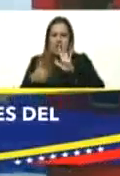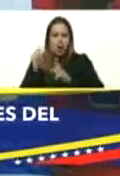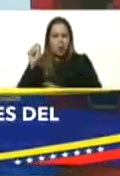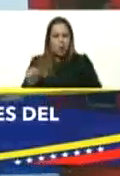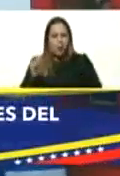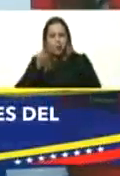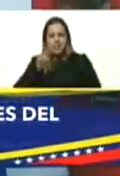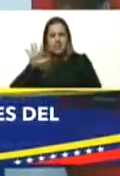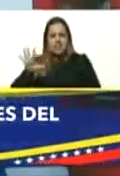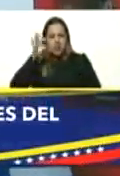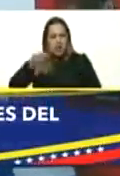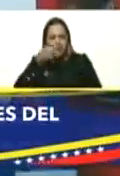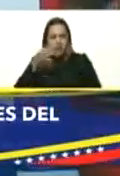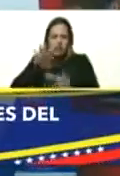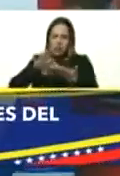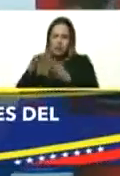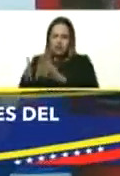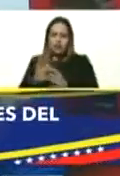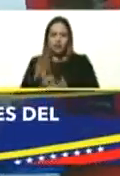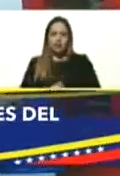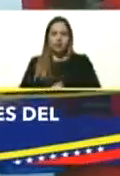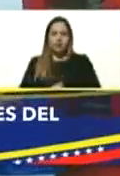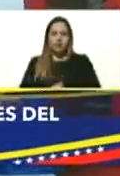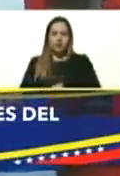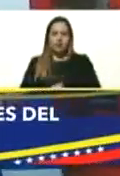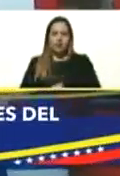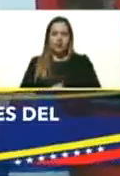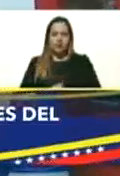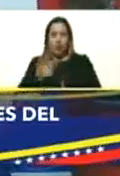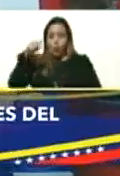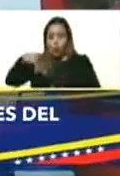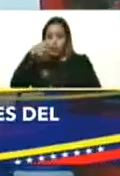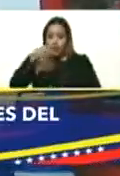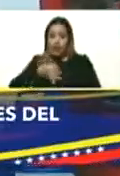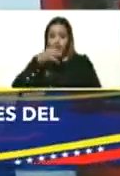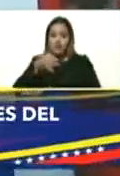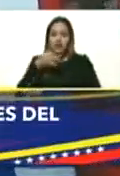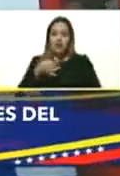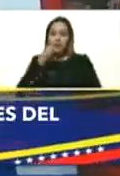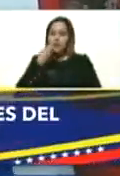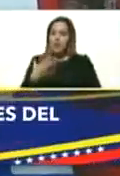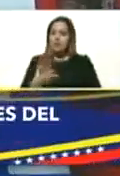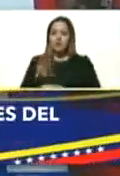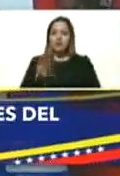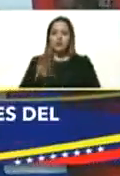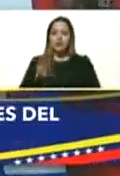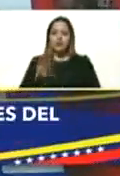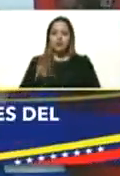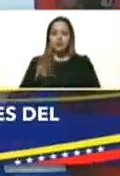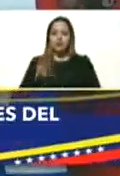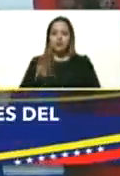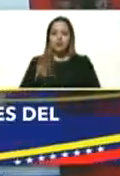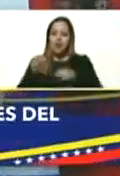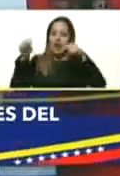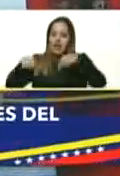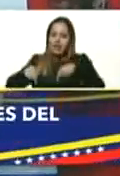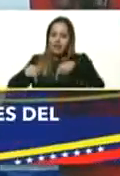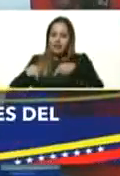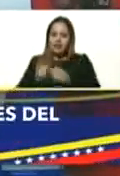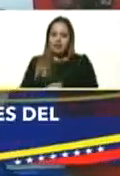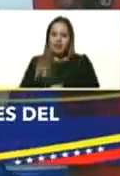la tarde, más o menos, de esta tarde hermosa. Aquí en